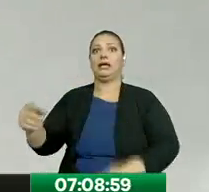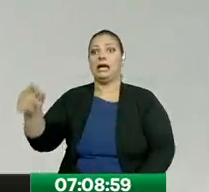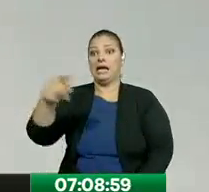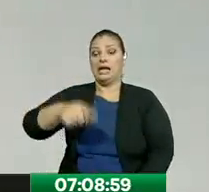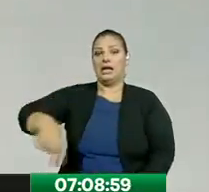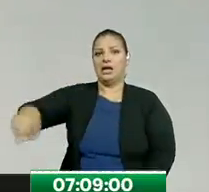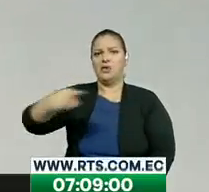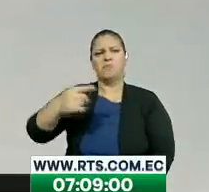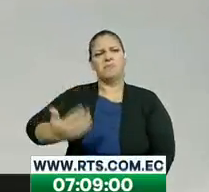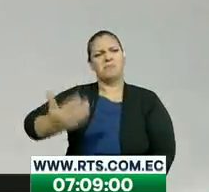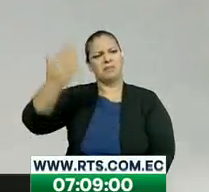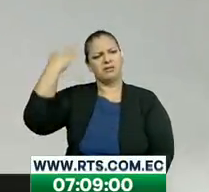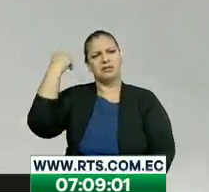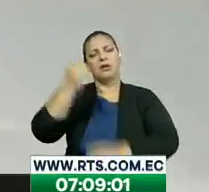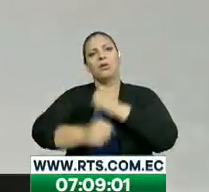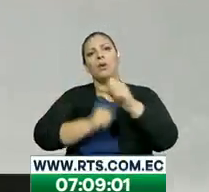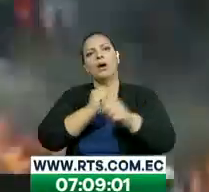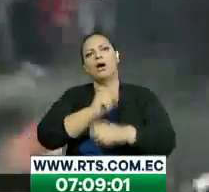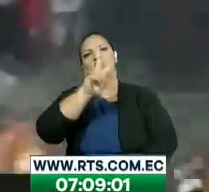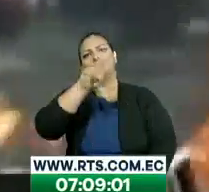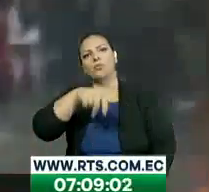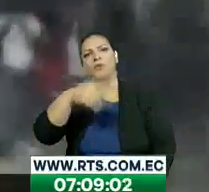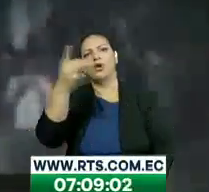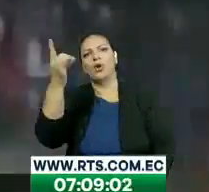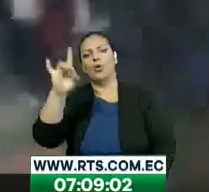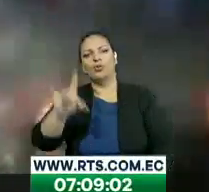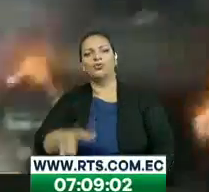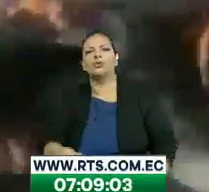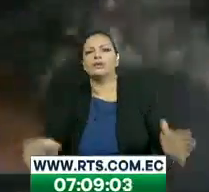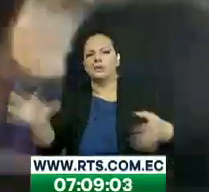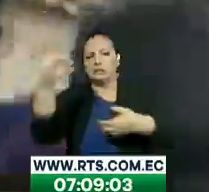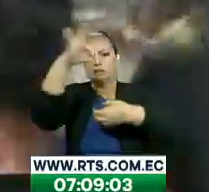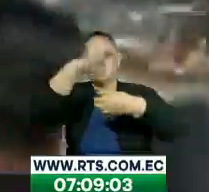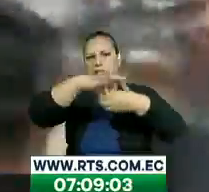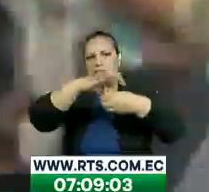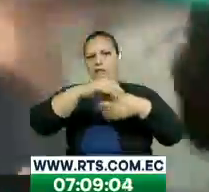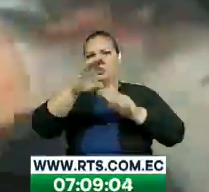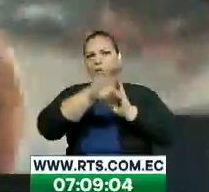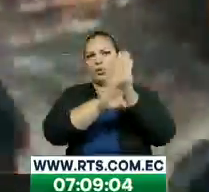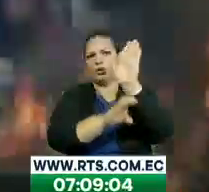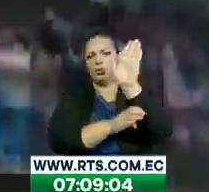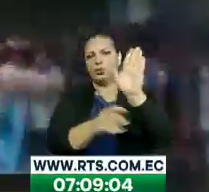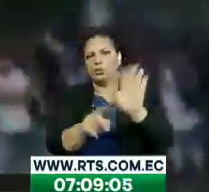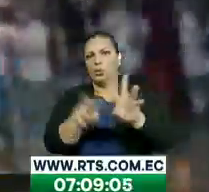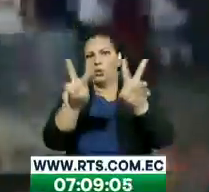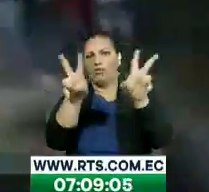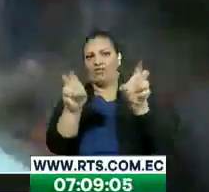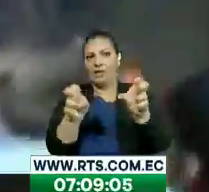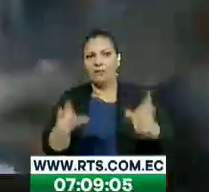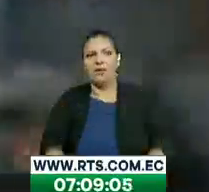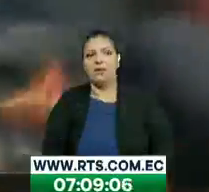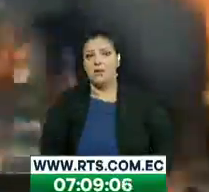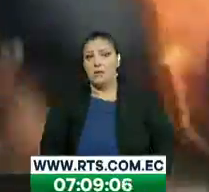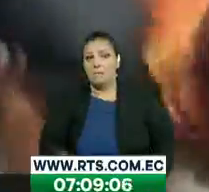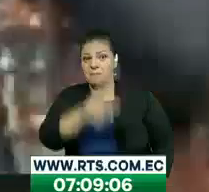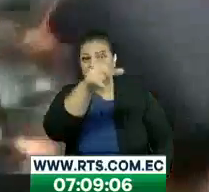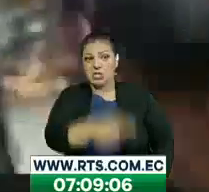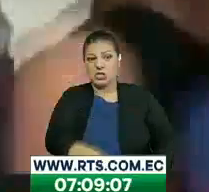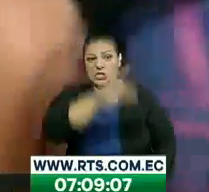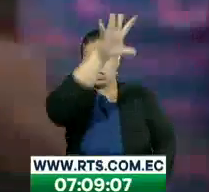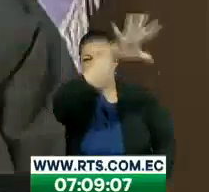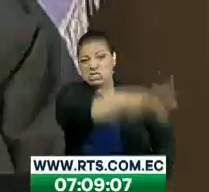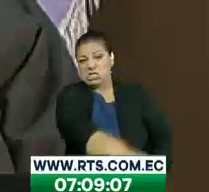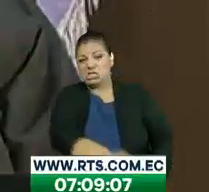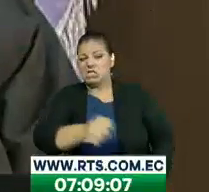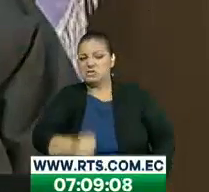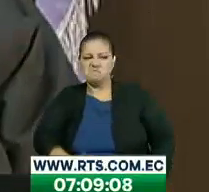2008 aprobó la constitución del 2008, y es ahí donde se establece que se prohíbe todo este tipo de